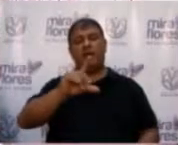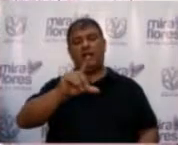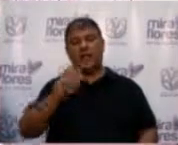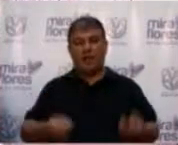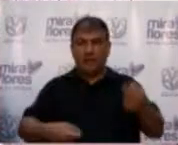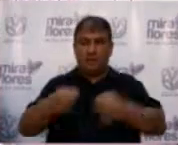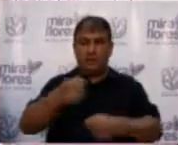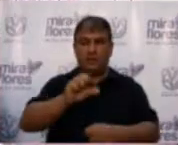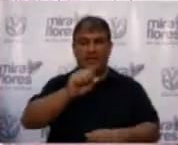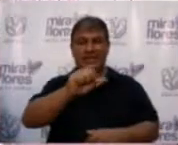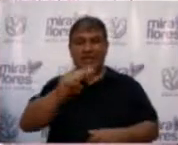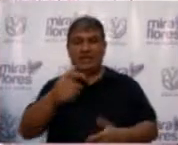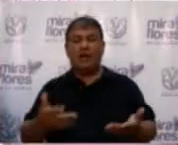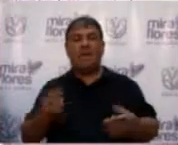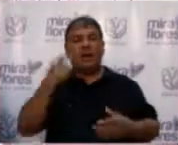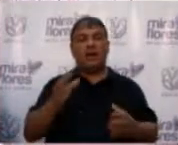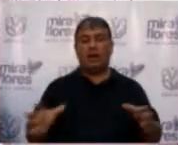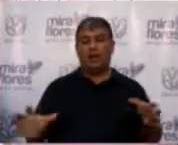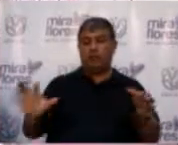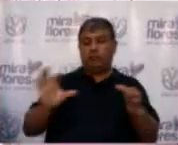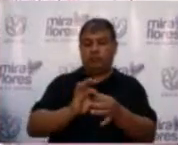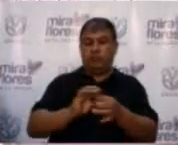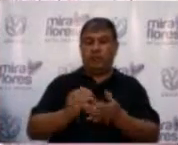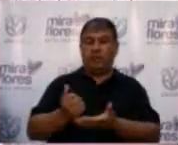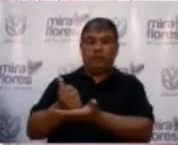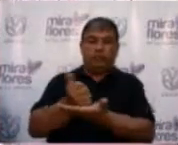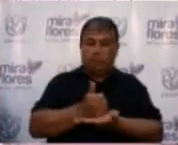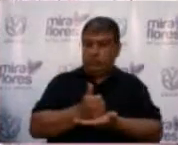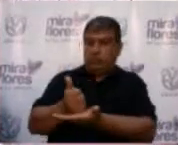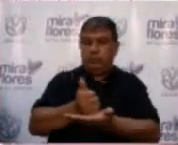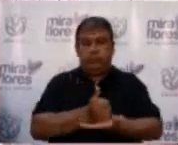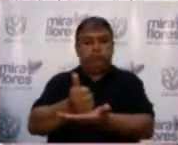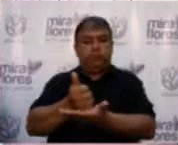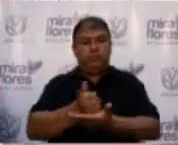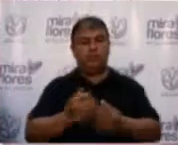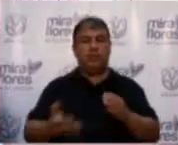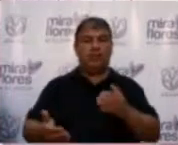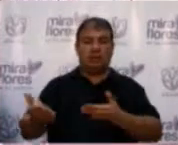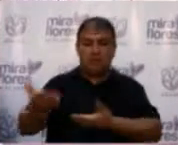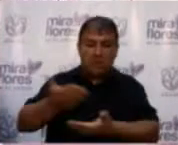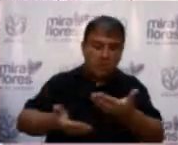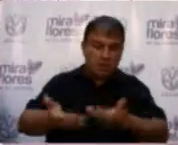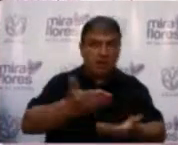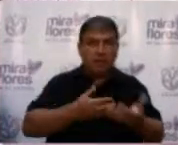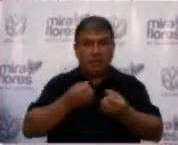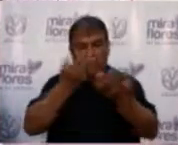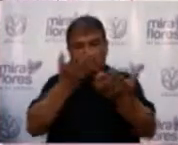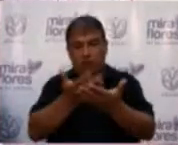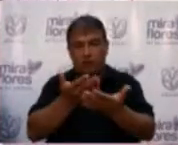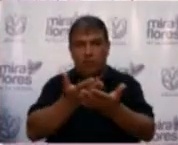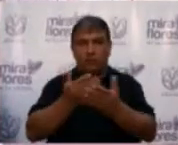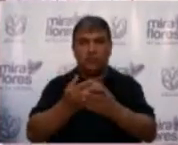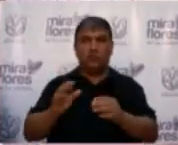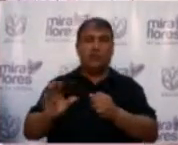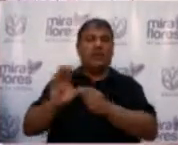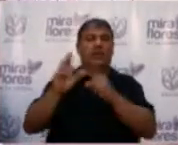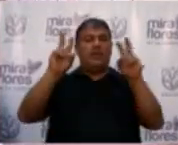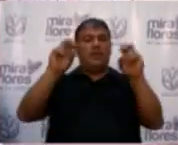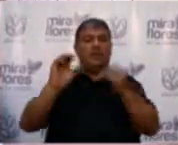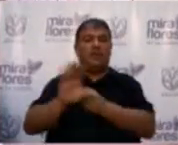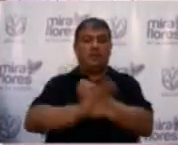Inversiones S.A. a fin que ambas se brinden ayuda mutua mediante el intercambio de información en materia de seguridad